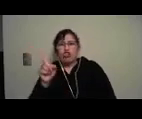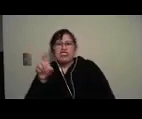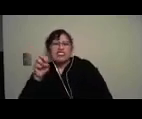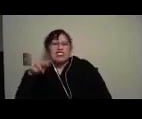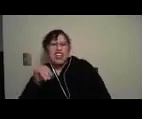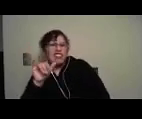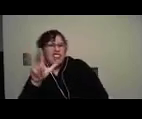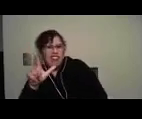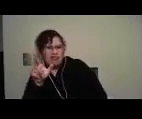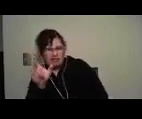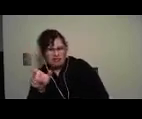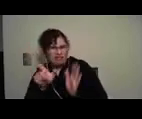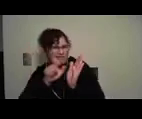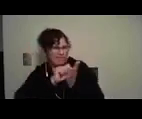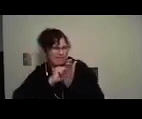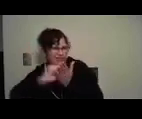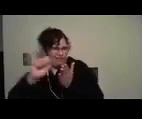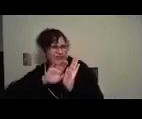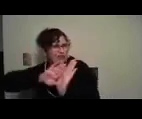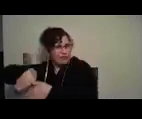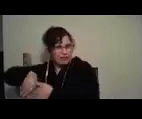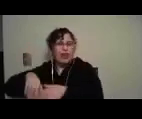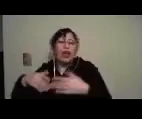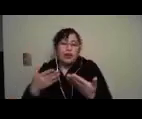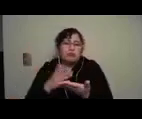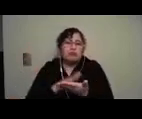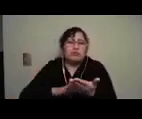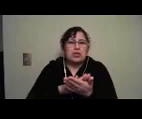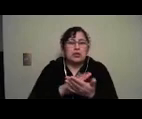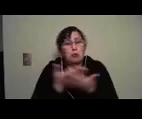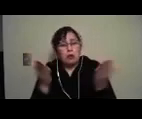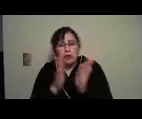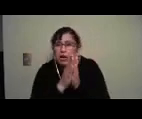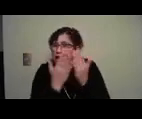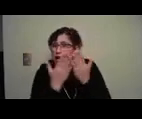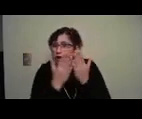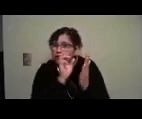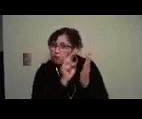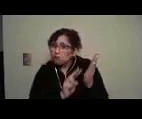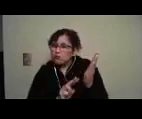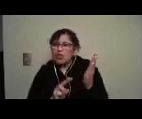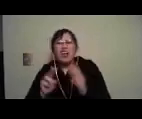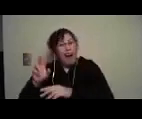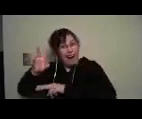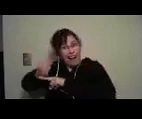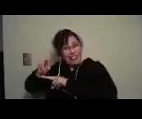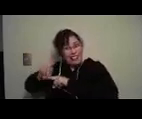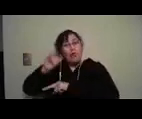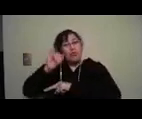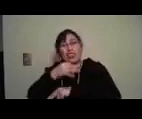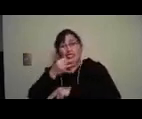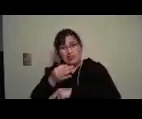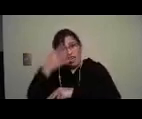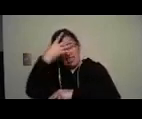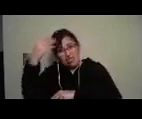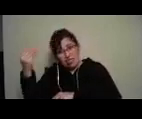en la literatura. Probablemente si alguien estudia literatura más un poco no tan actualizada, hable de demencia senil,